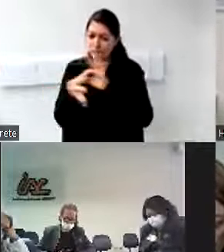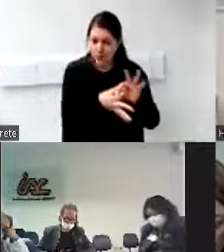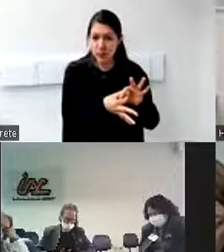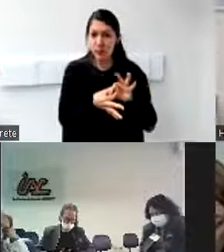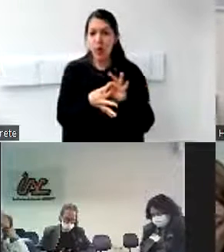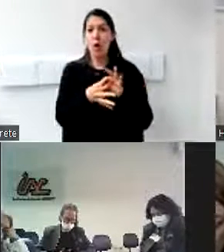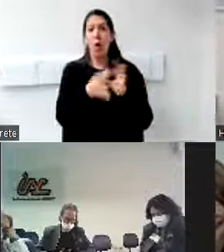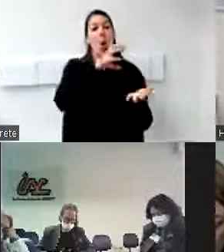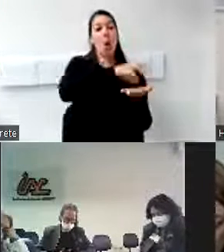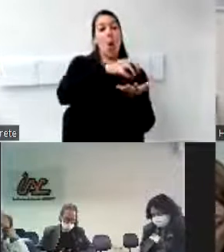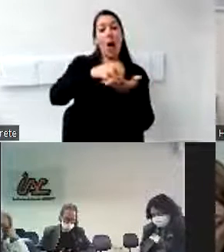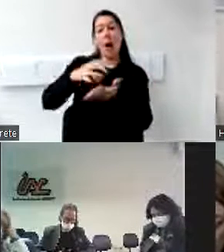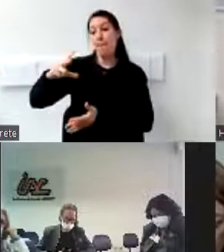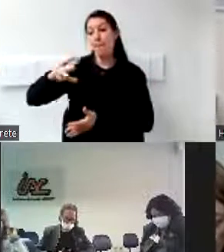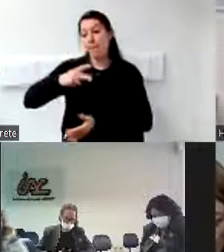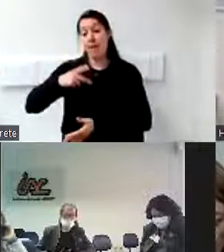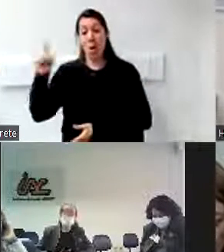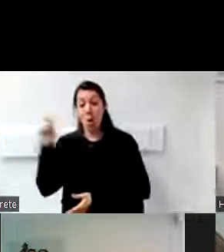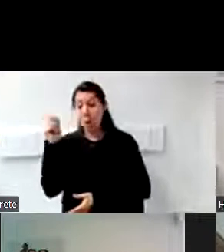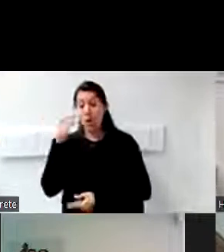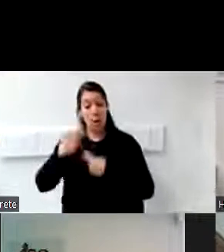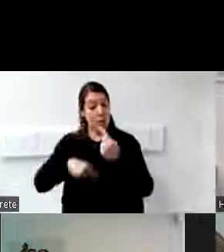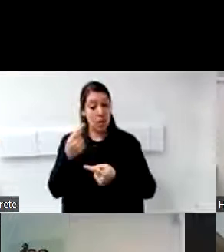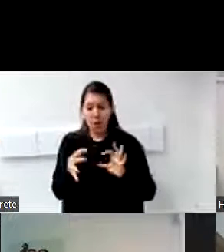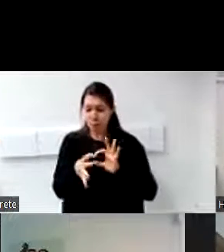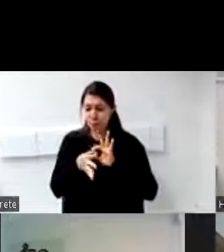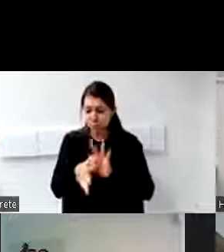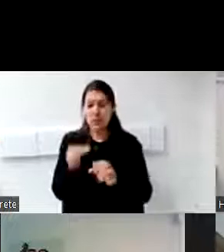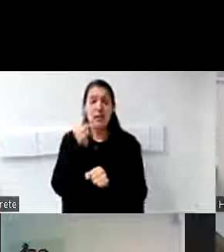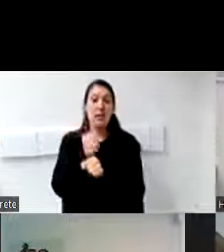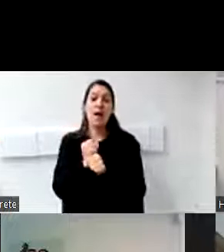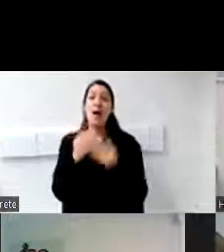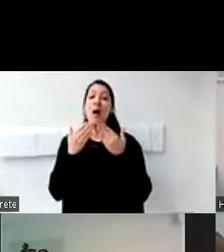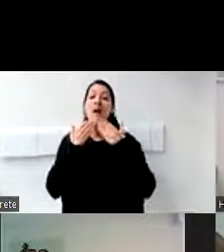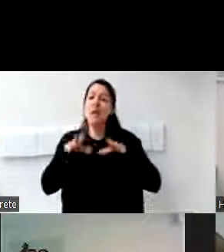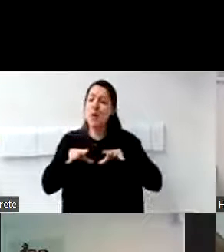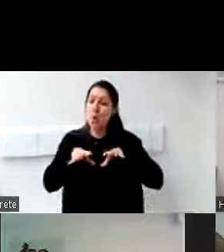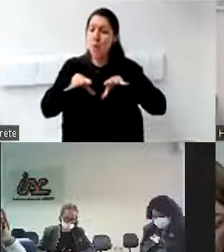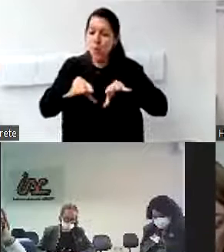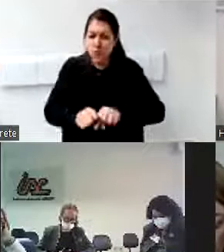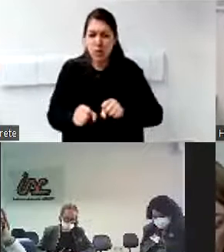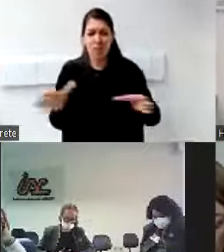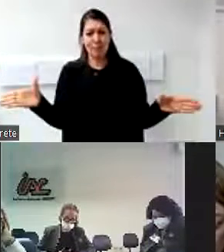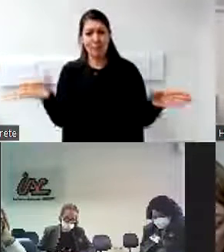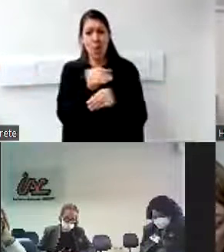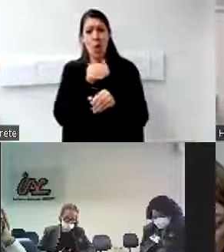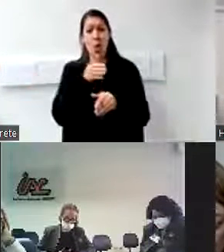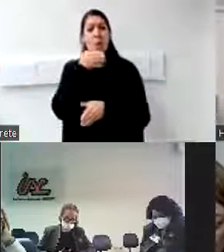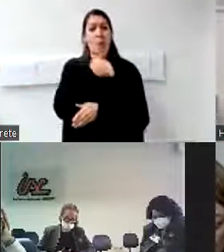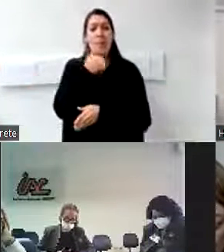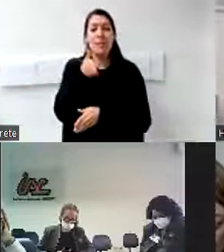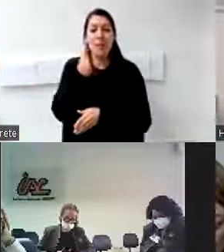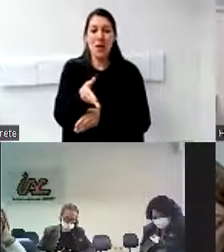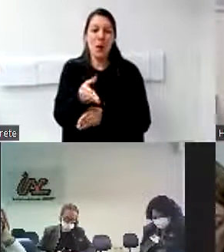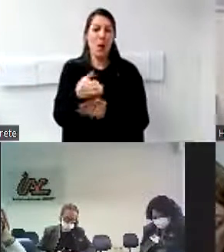prestadores privados como públicos, y agradecerles el gran compromiso de todos en la participación de estas primeras